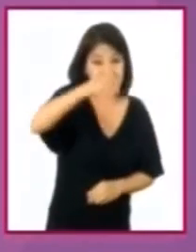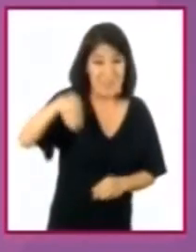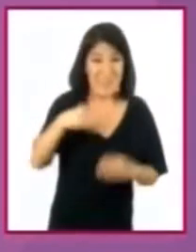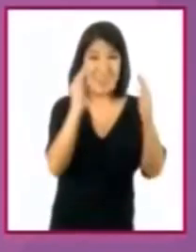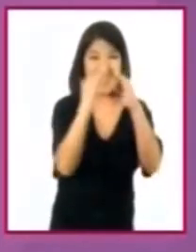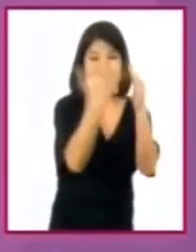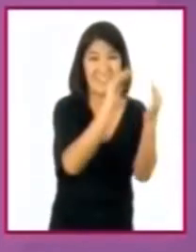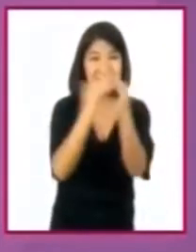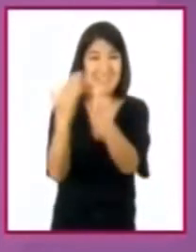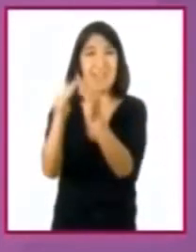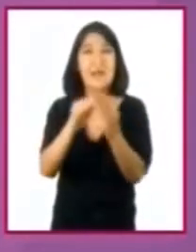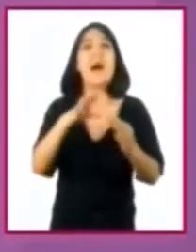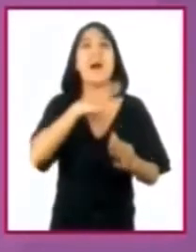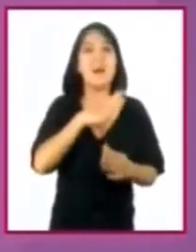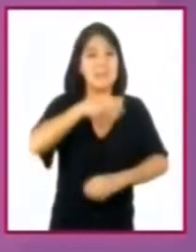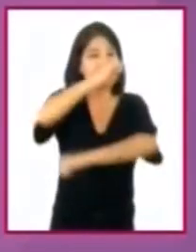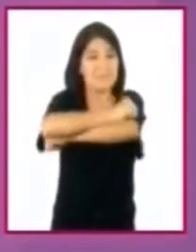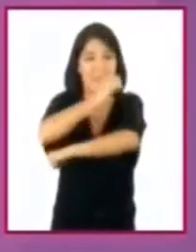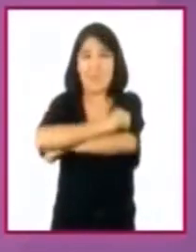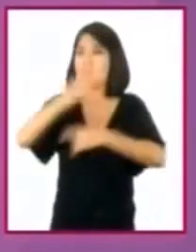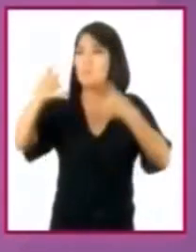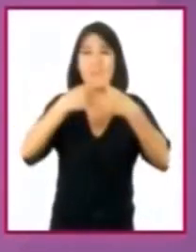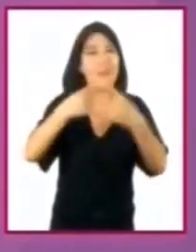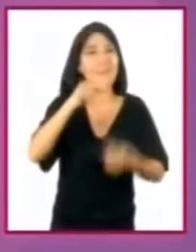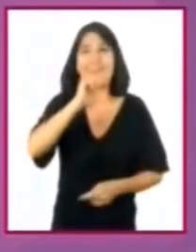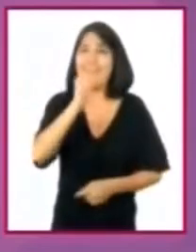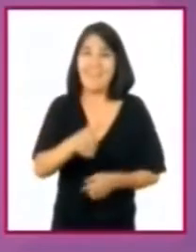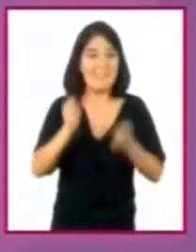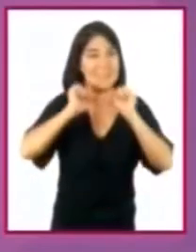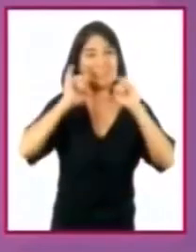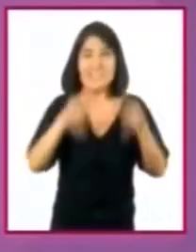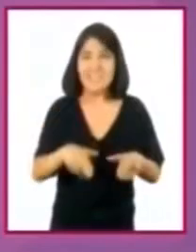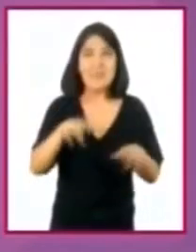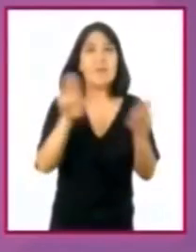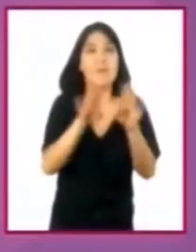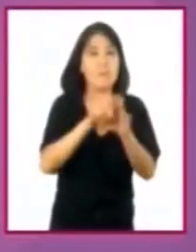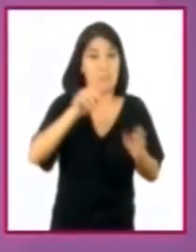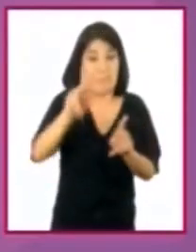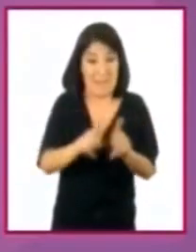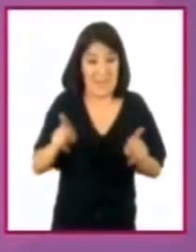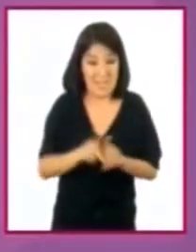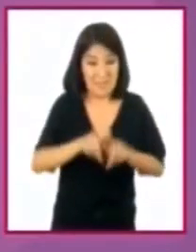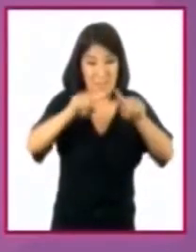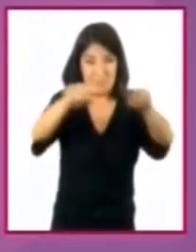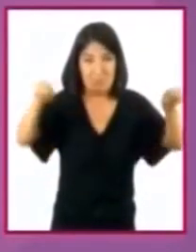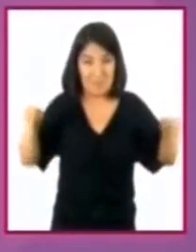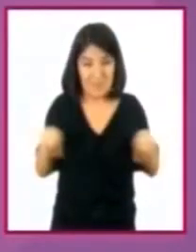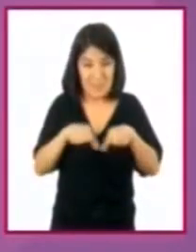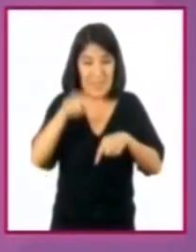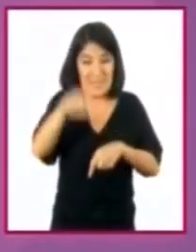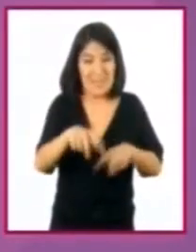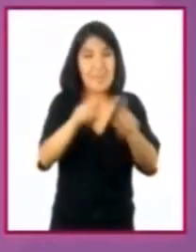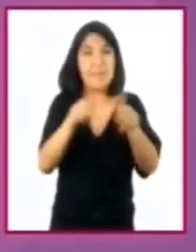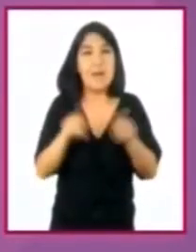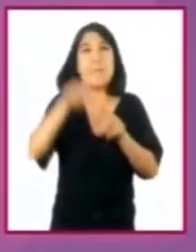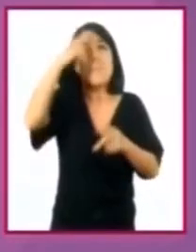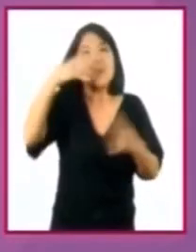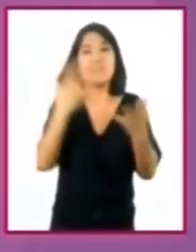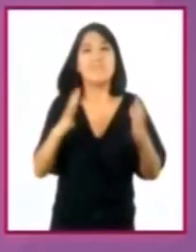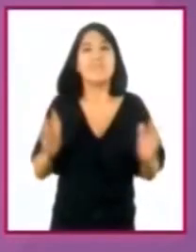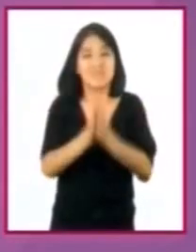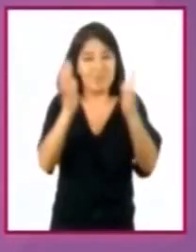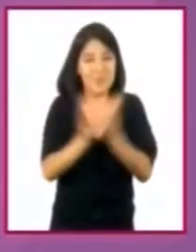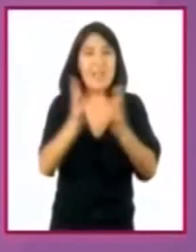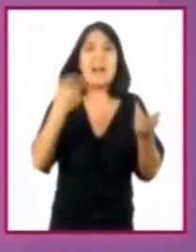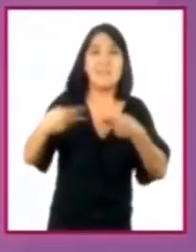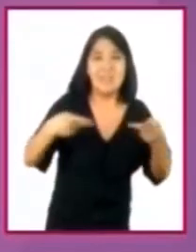tenían cuartos sin ventanas ni puertas, distribuidos alrededor de un patio central, en el cual se hacían la mayor parte de las actividades